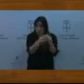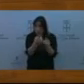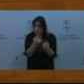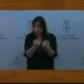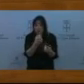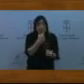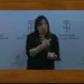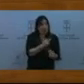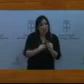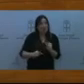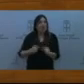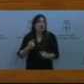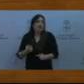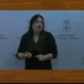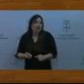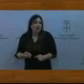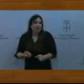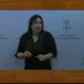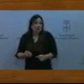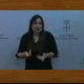es la realidad.